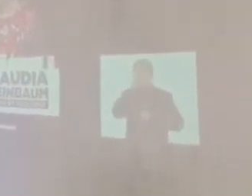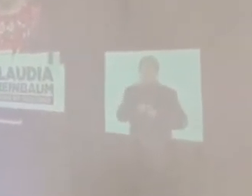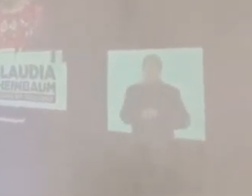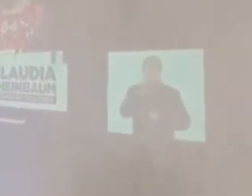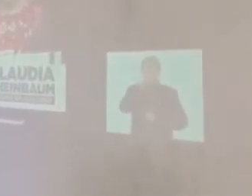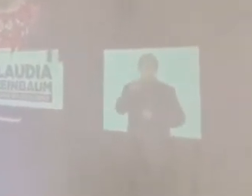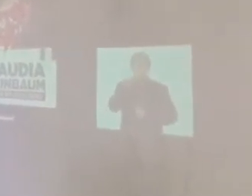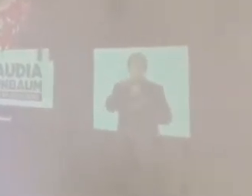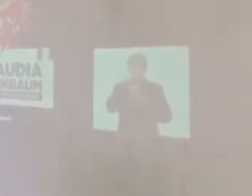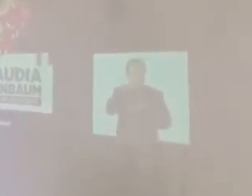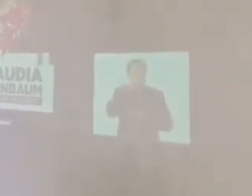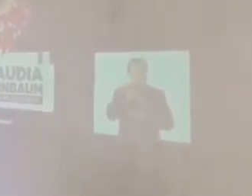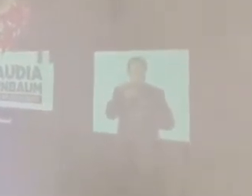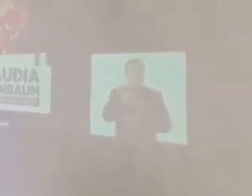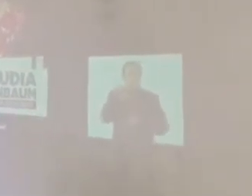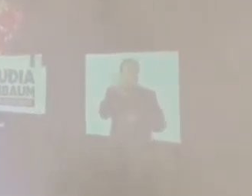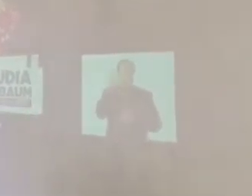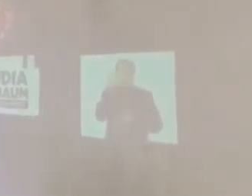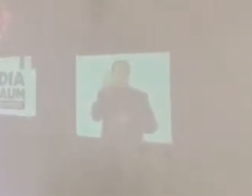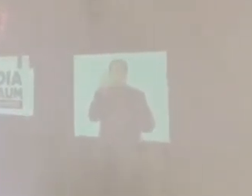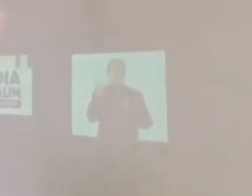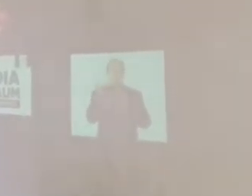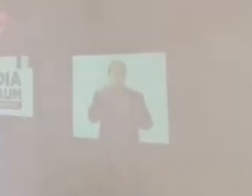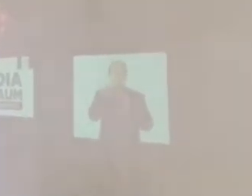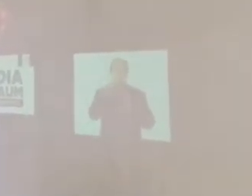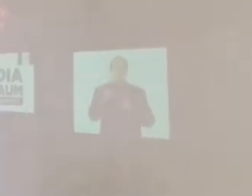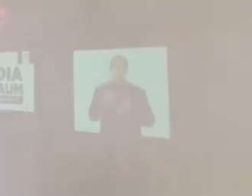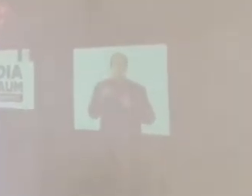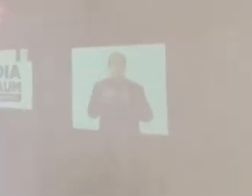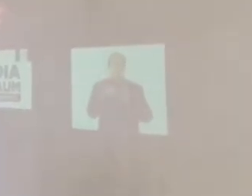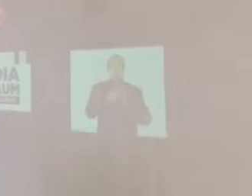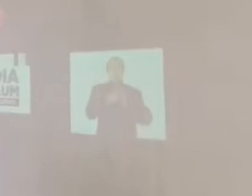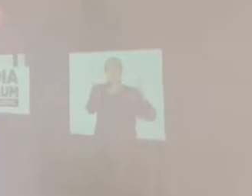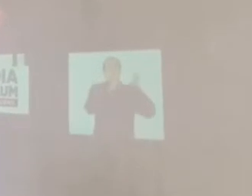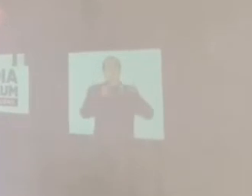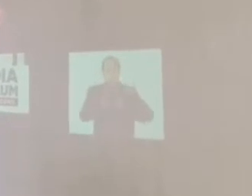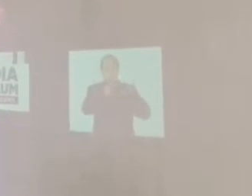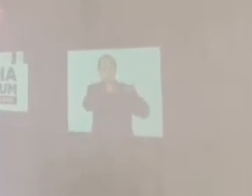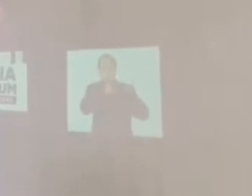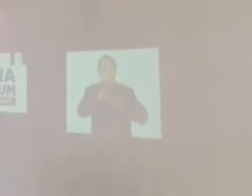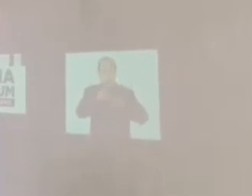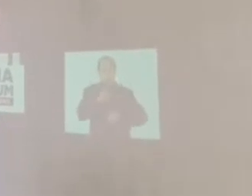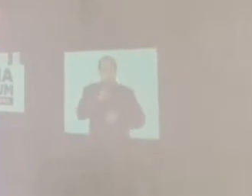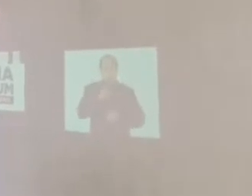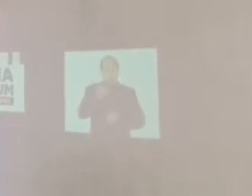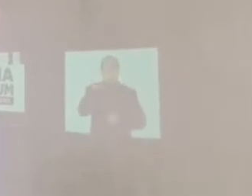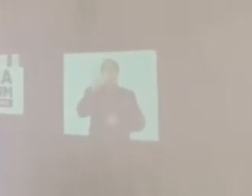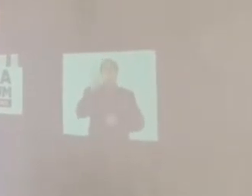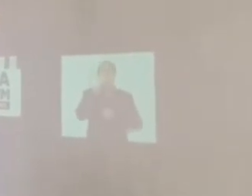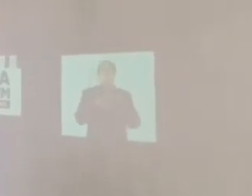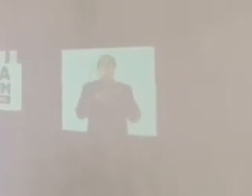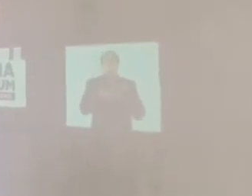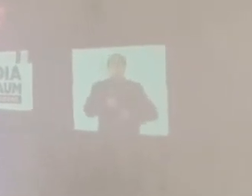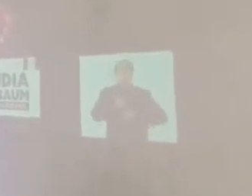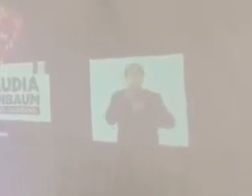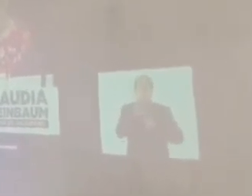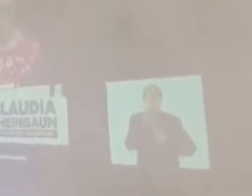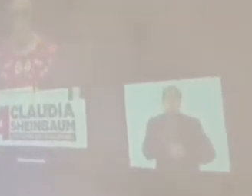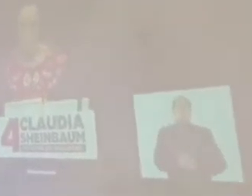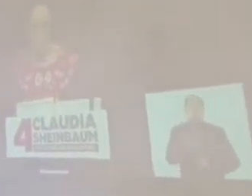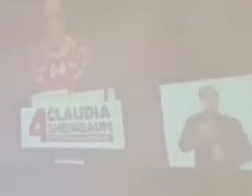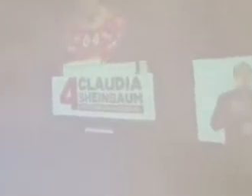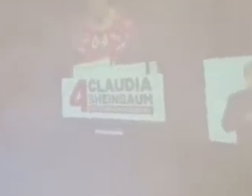con 4.1 millones de descargas y ofrece 22 servicios. Creamos el Centro de Innovación Vallejo